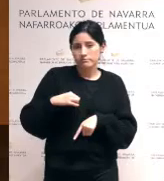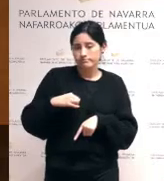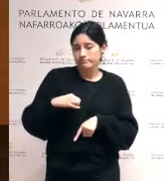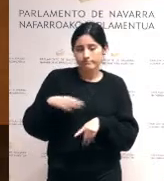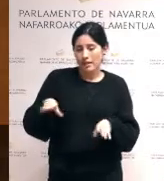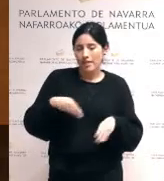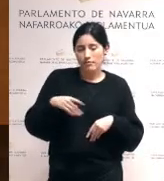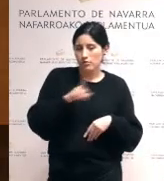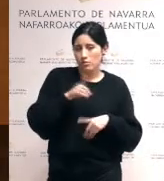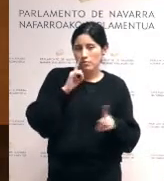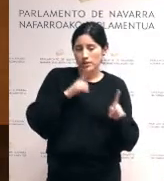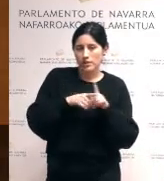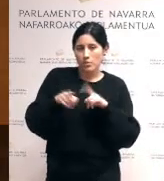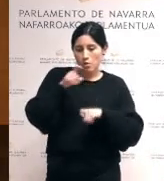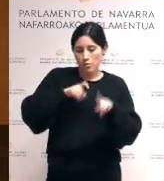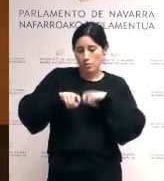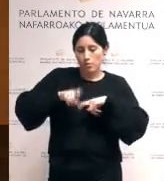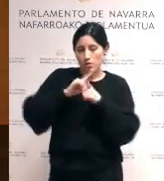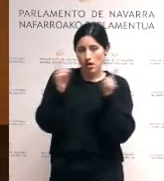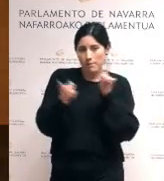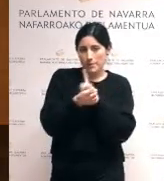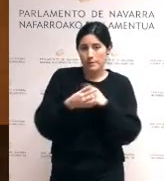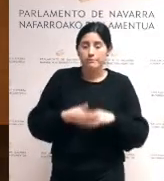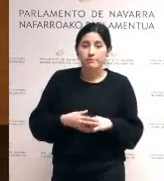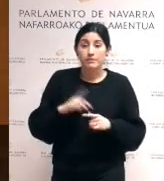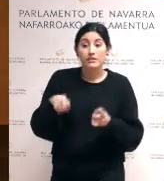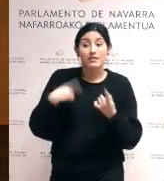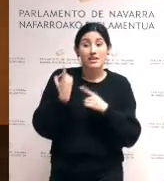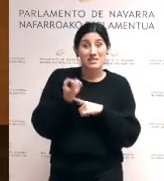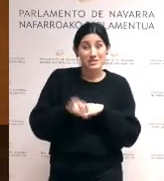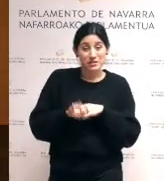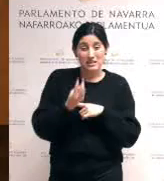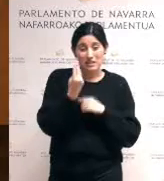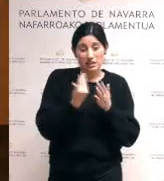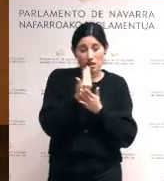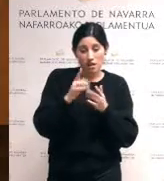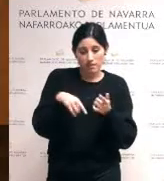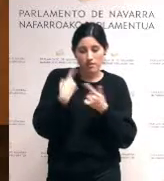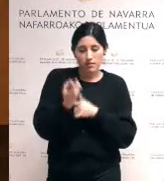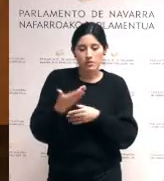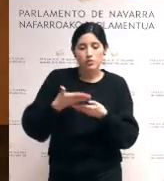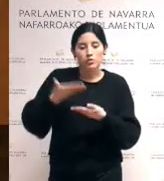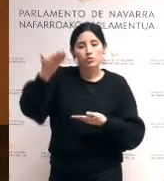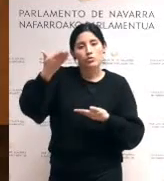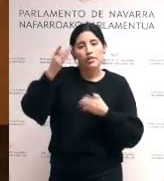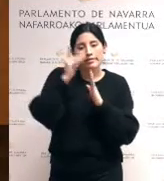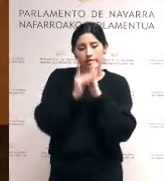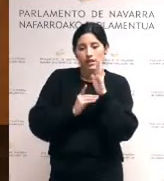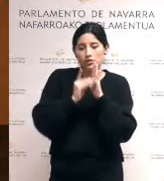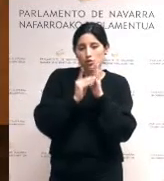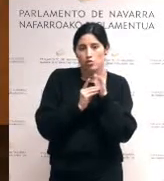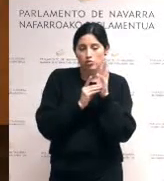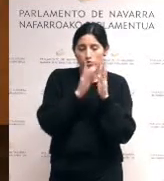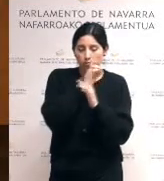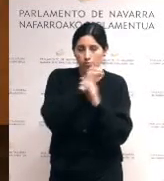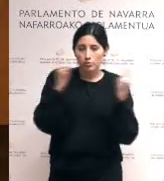la situación. A los 4 días, la prensa local sacó los datos correspondientes al primer trimestre de 2024 con otra